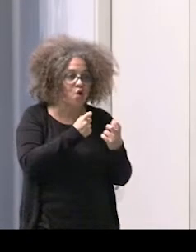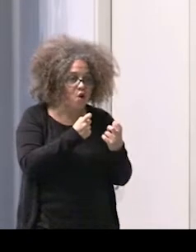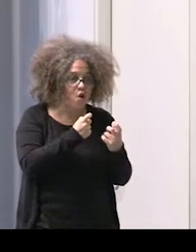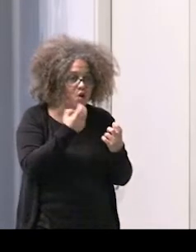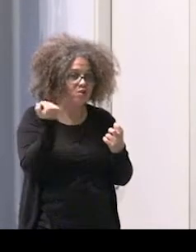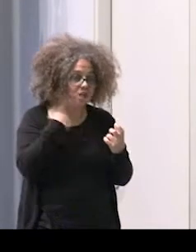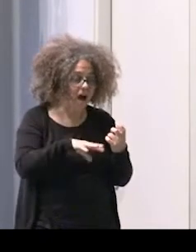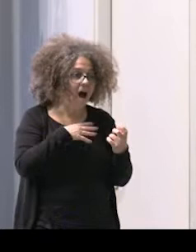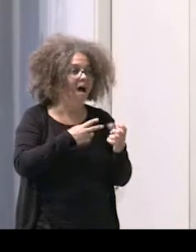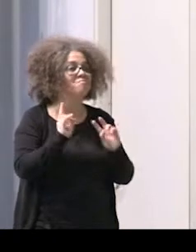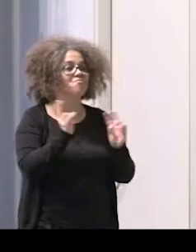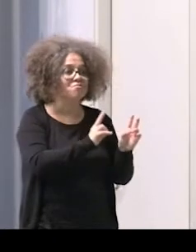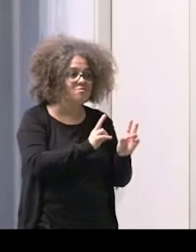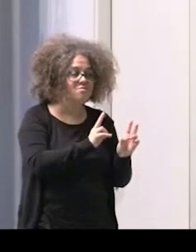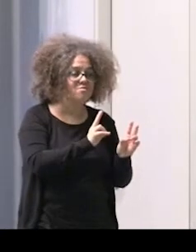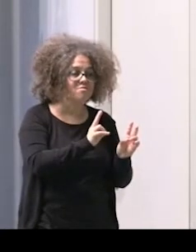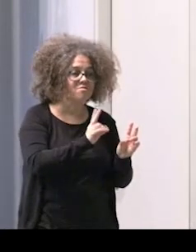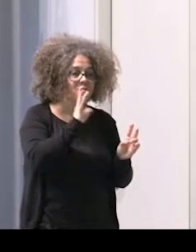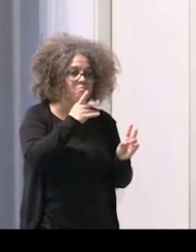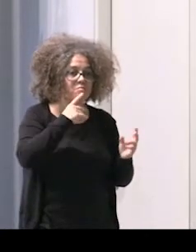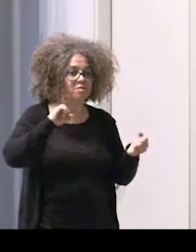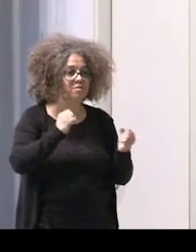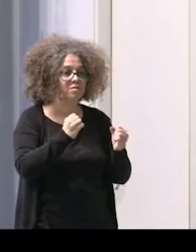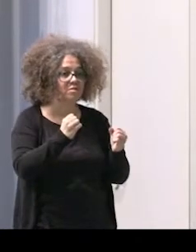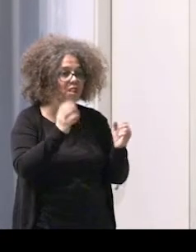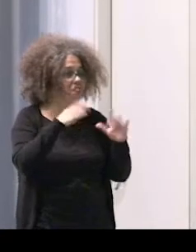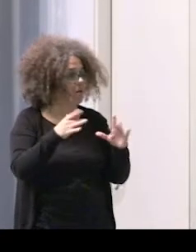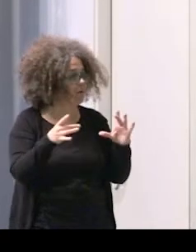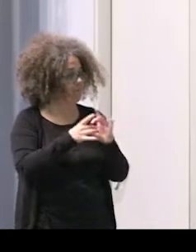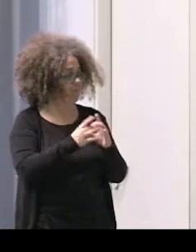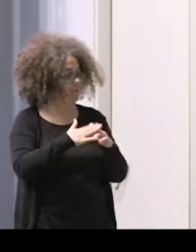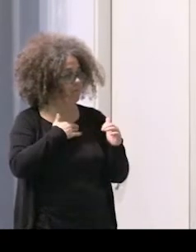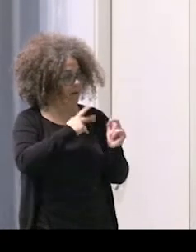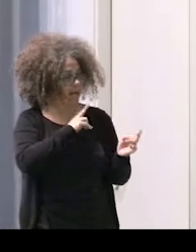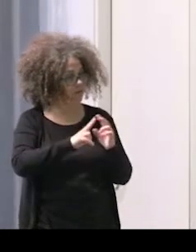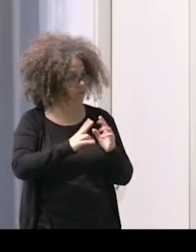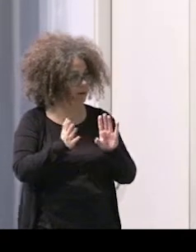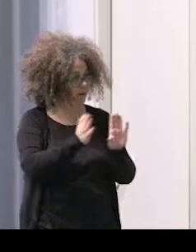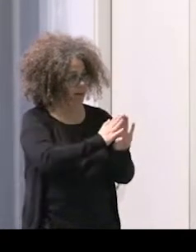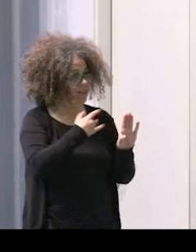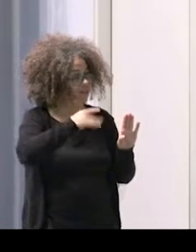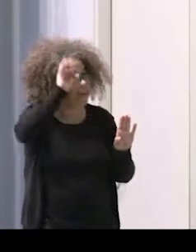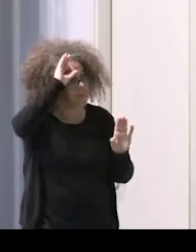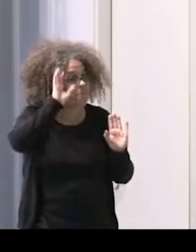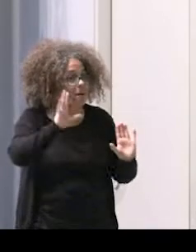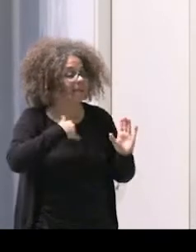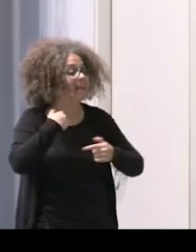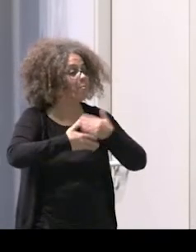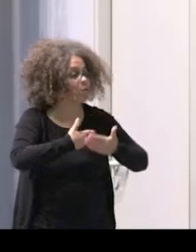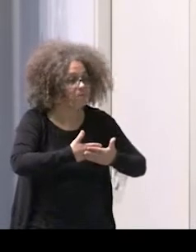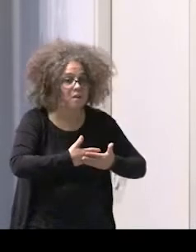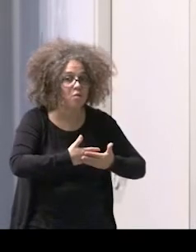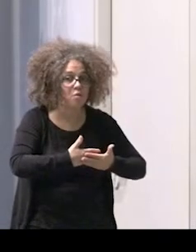se mueva menos para sonidos de la misma intensidad. Bueno, pues en el implante coclear, en el procesador de